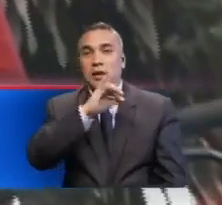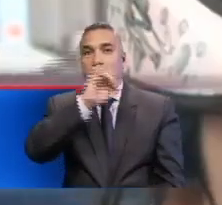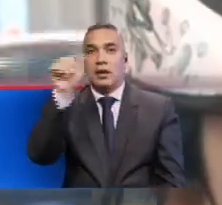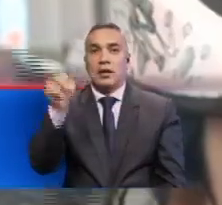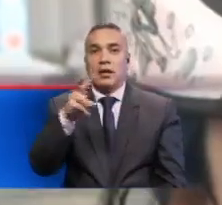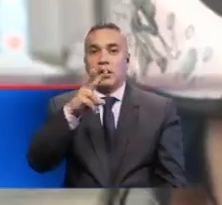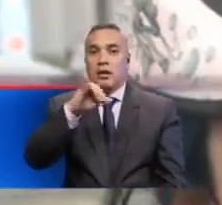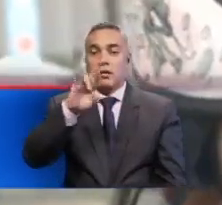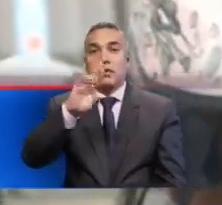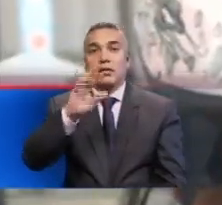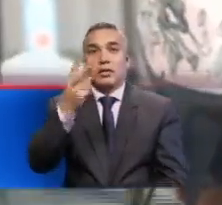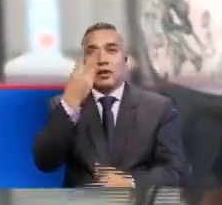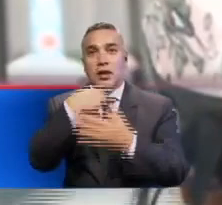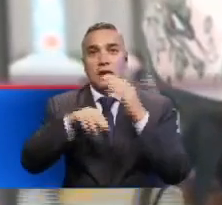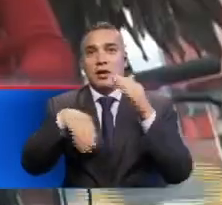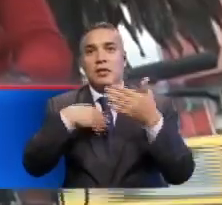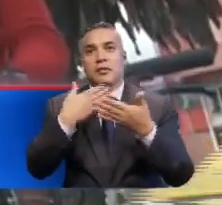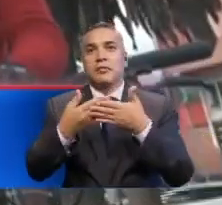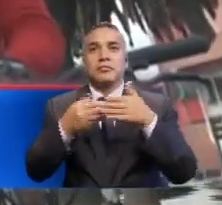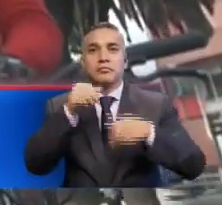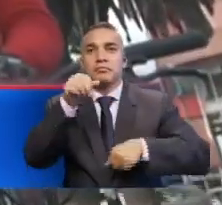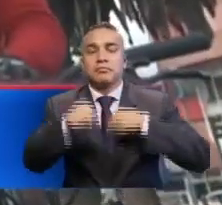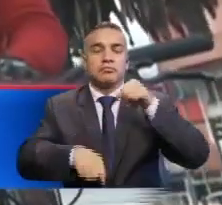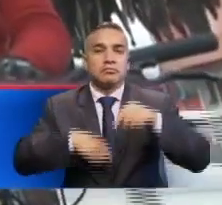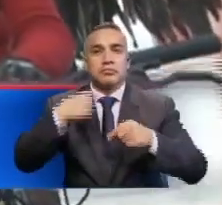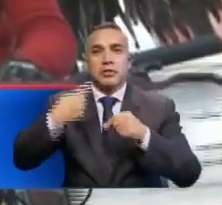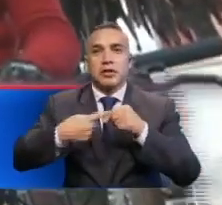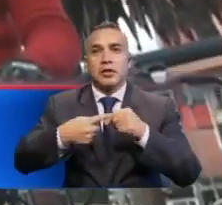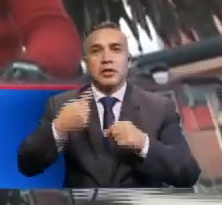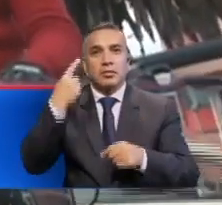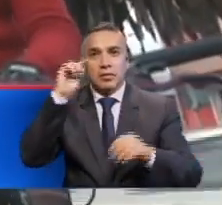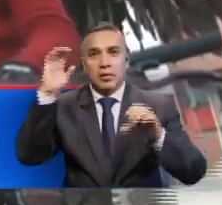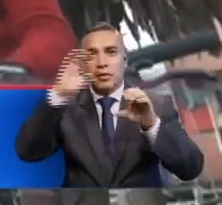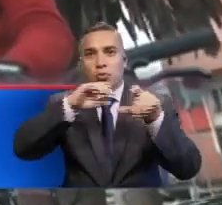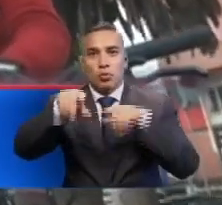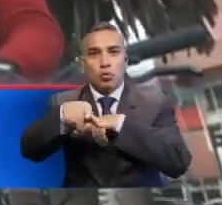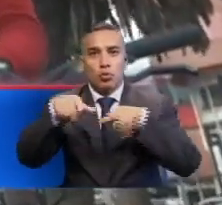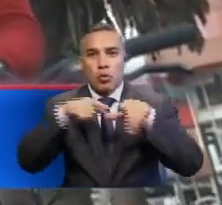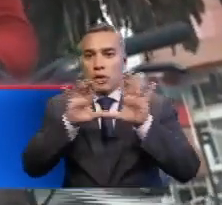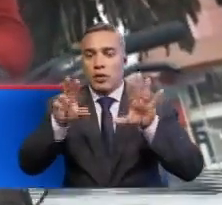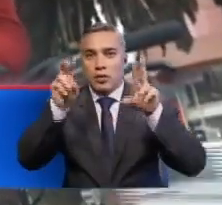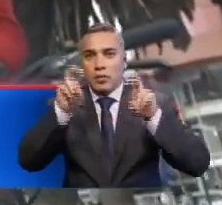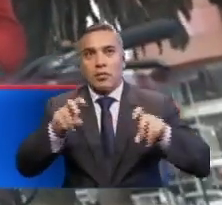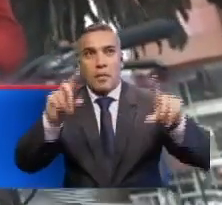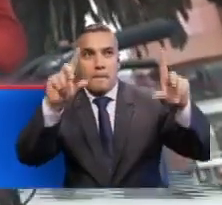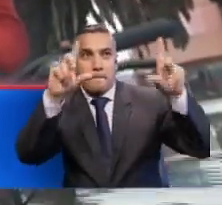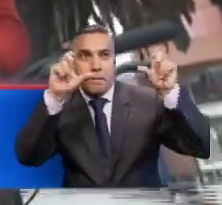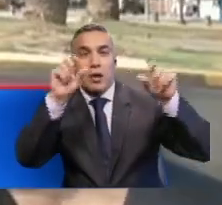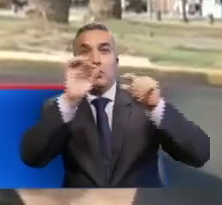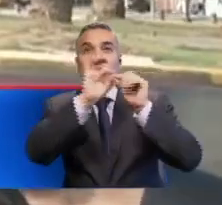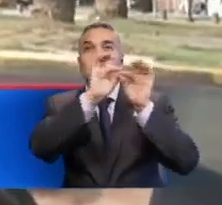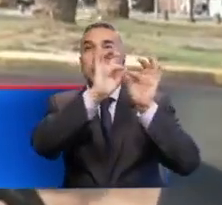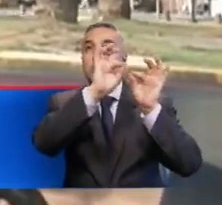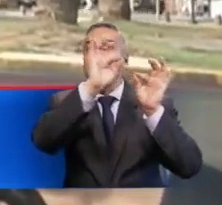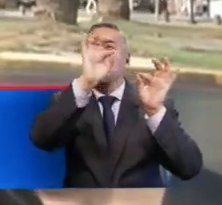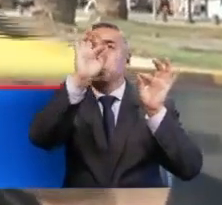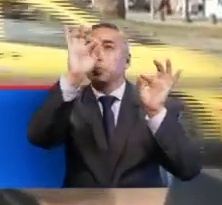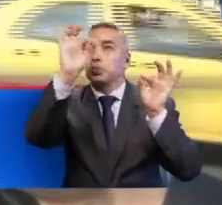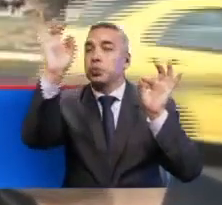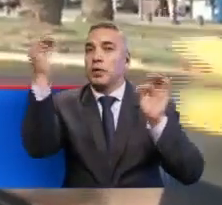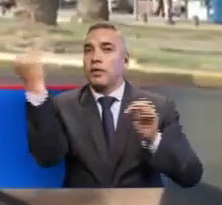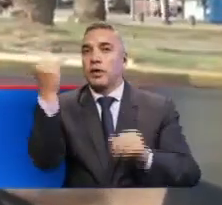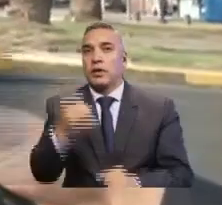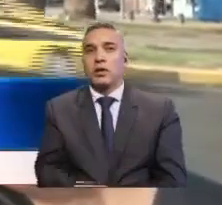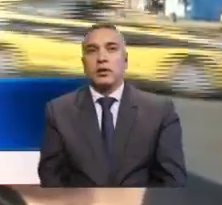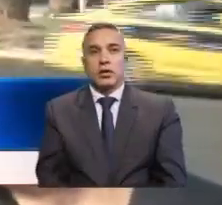que salió junto a su hija a recorrer la ciudad de Quito para buscar el mejor lugar para fotografiar al cometa. Creo que es una maravilla